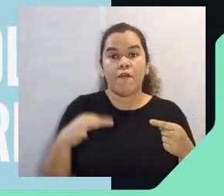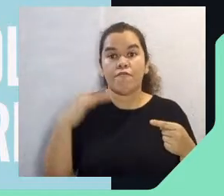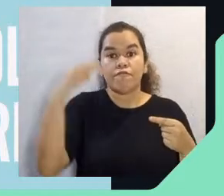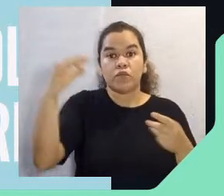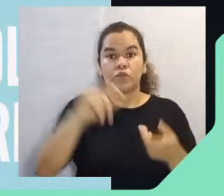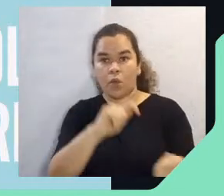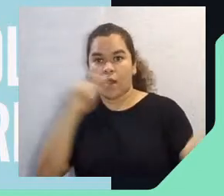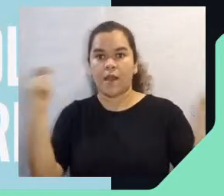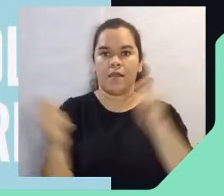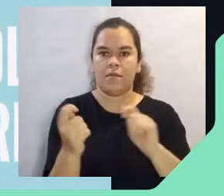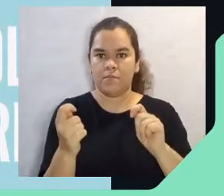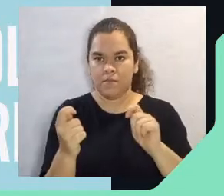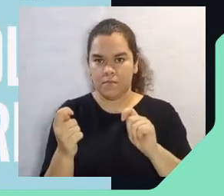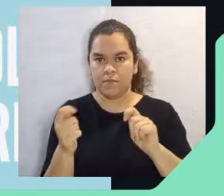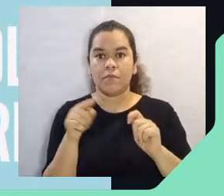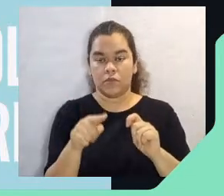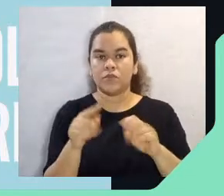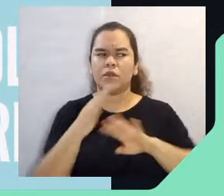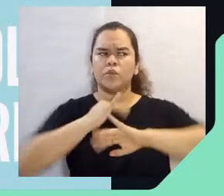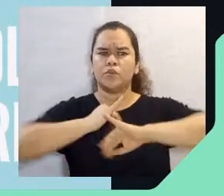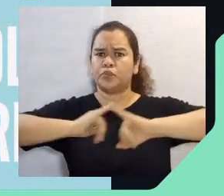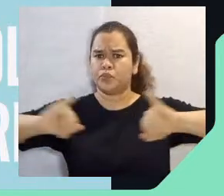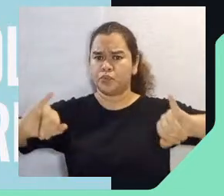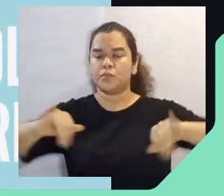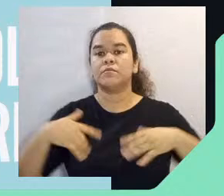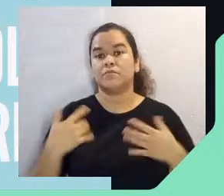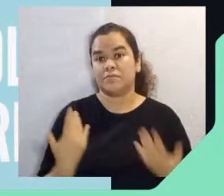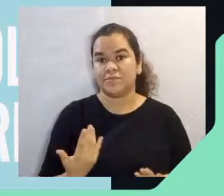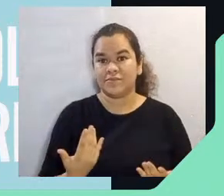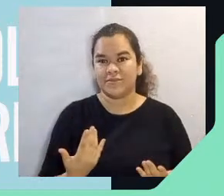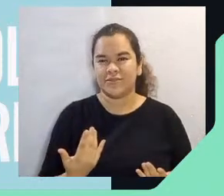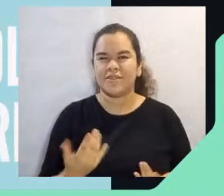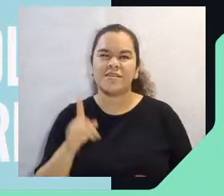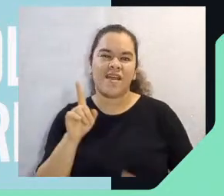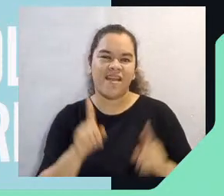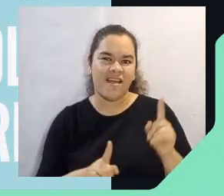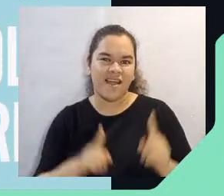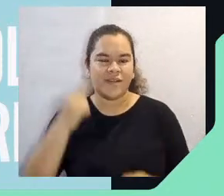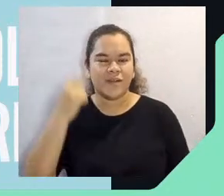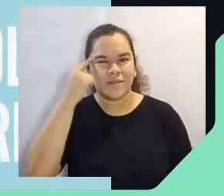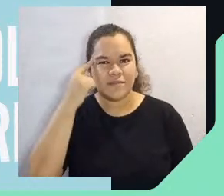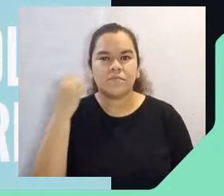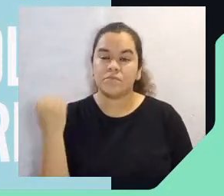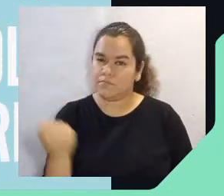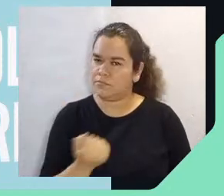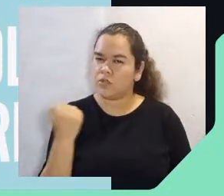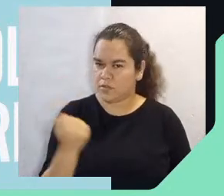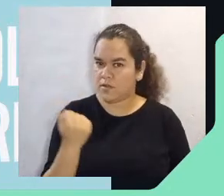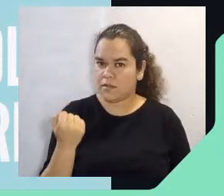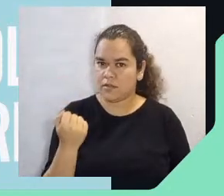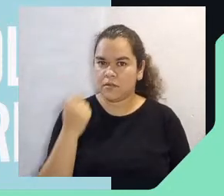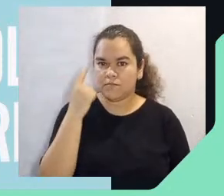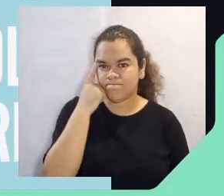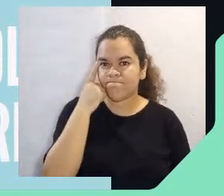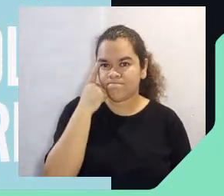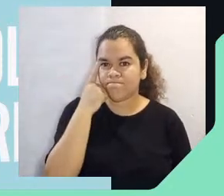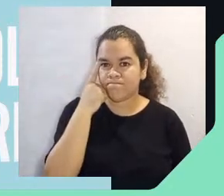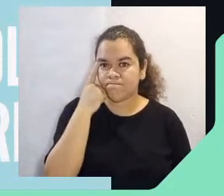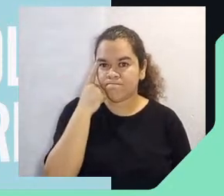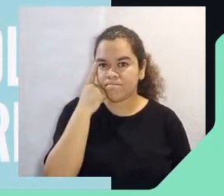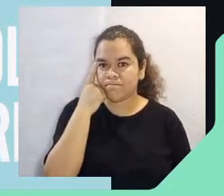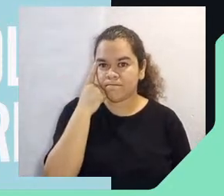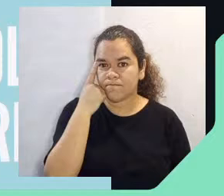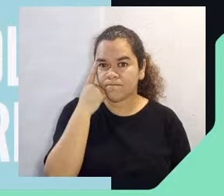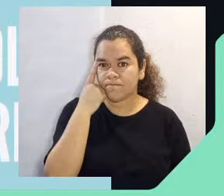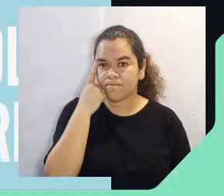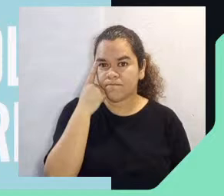potenciado, vuelvo a remarcar, porque me parece que es una cuestión importante a considerar por